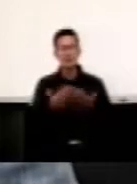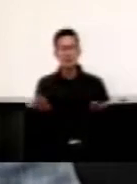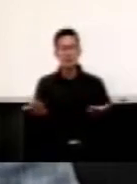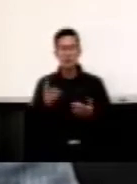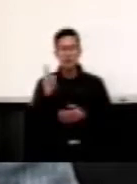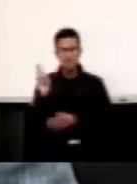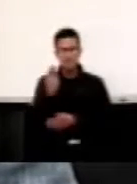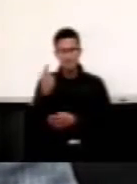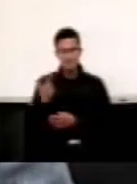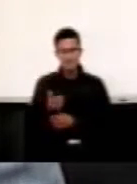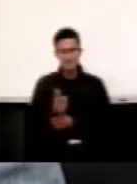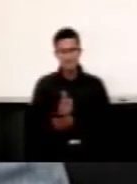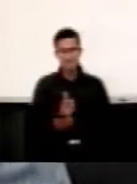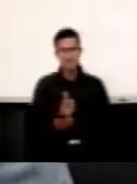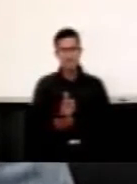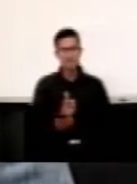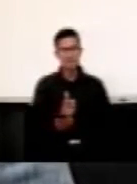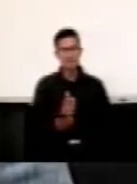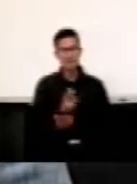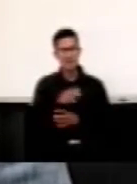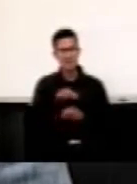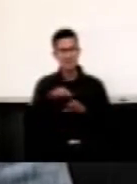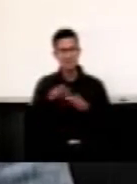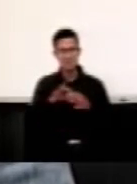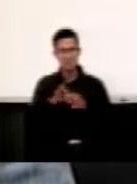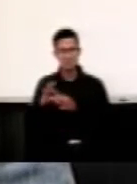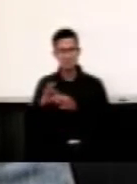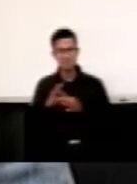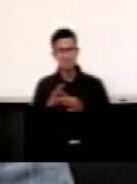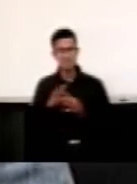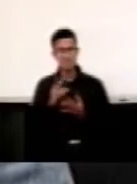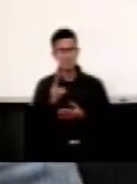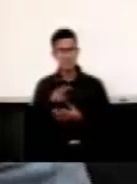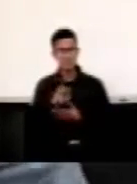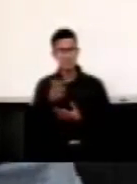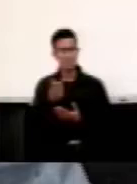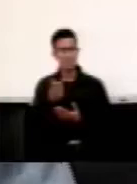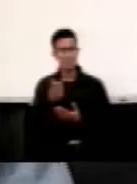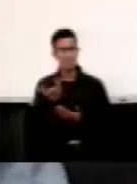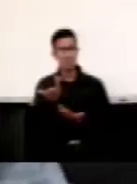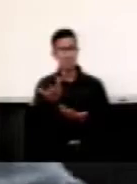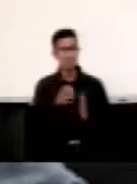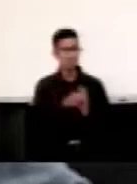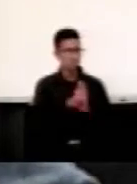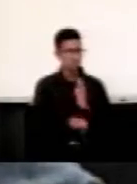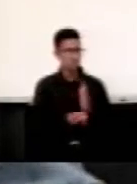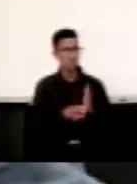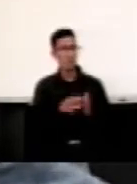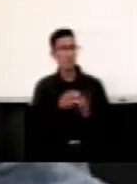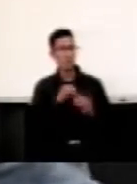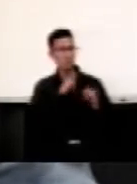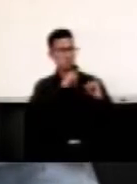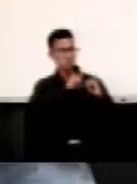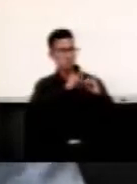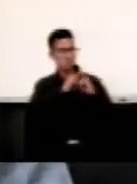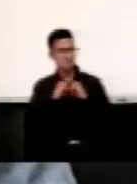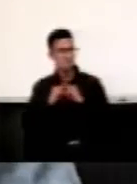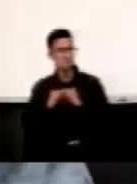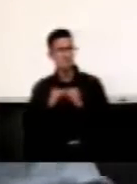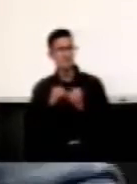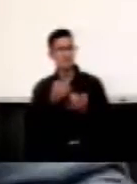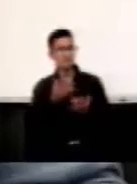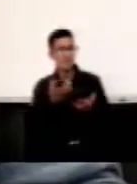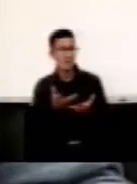Guanajuato, la verdad es un ejemplo de estas tareas que también hacen los institutos y que es